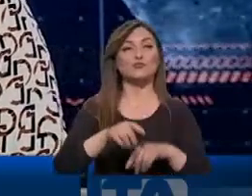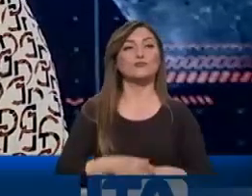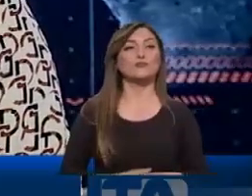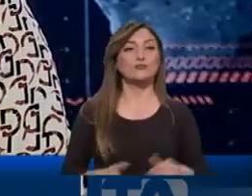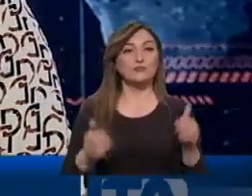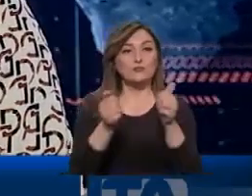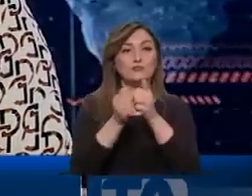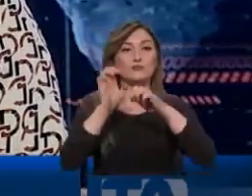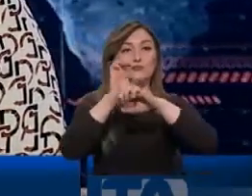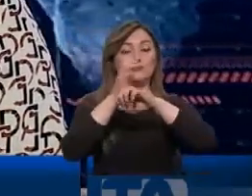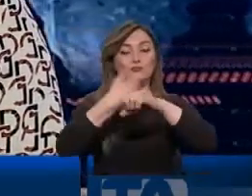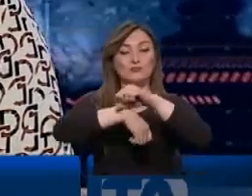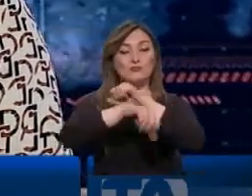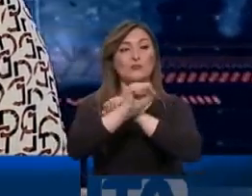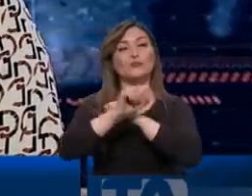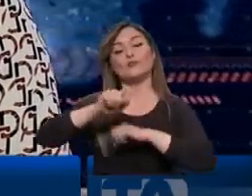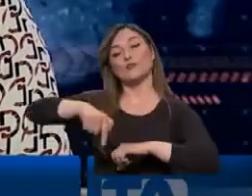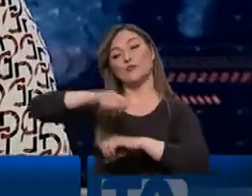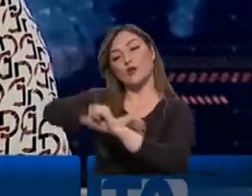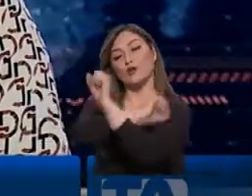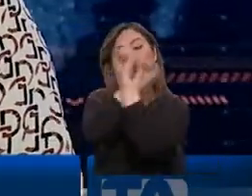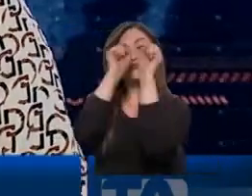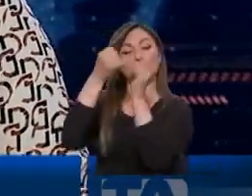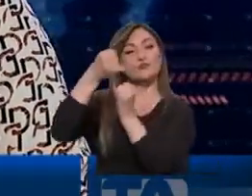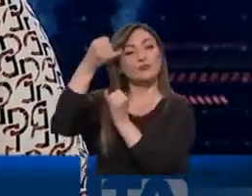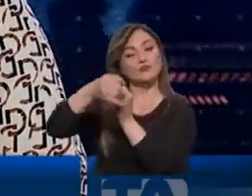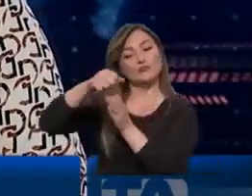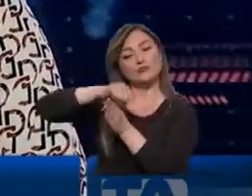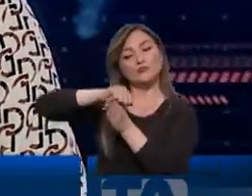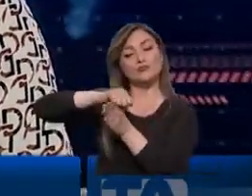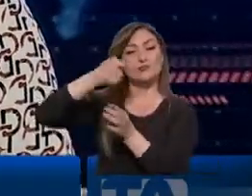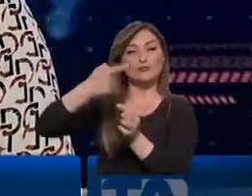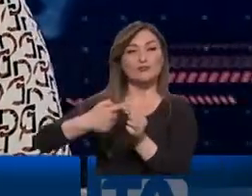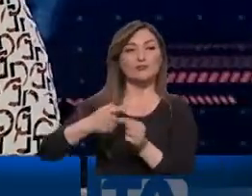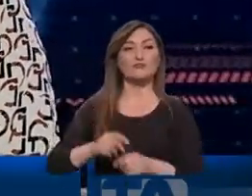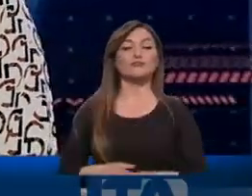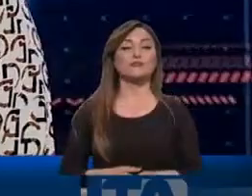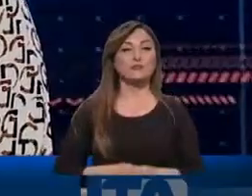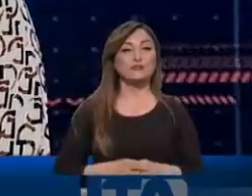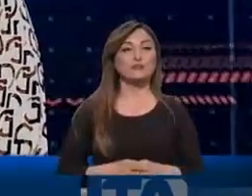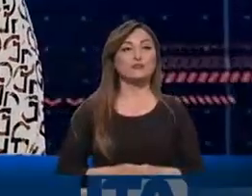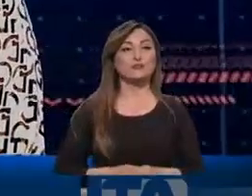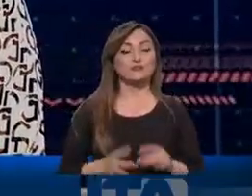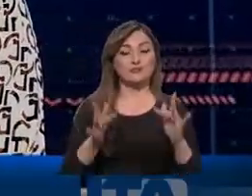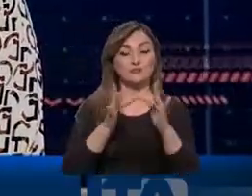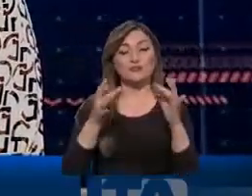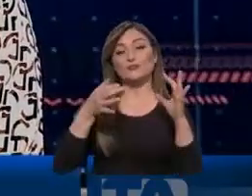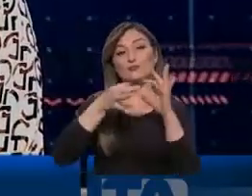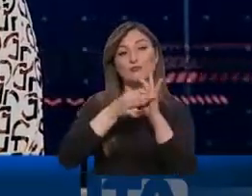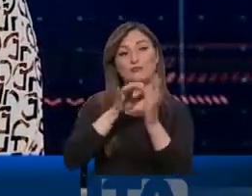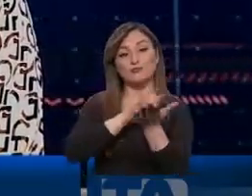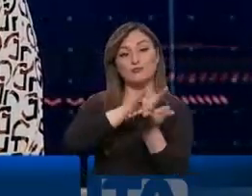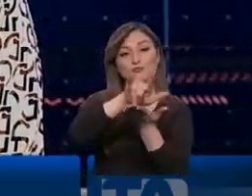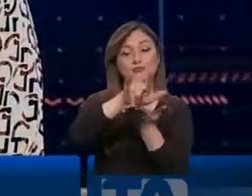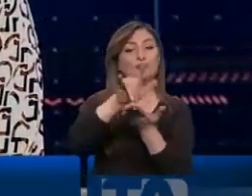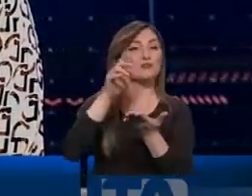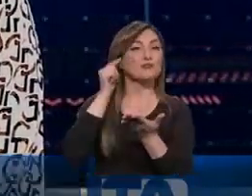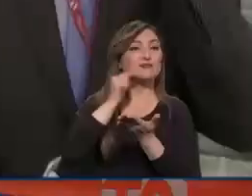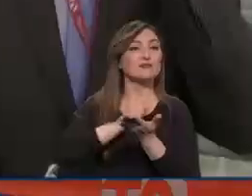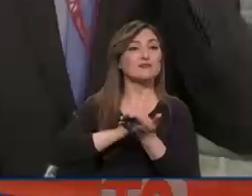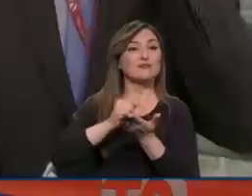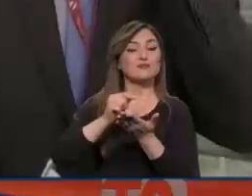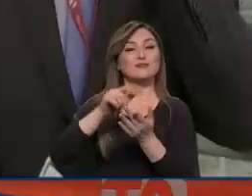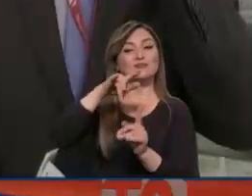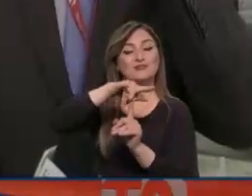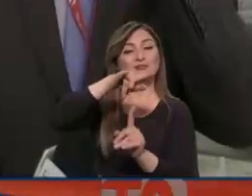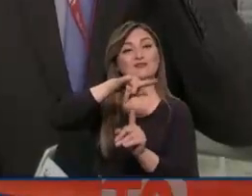selección ecuatoriana de fútbol realizó esta mañana la última práctica en Quito. De inmediato nos trasladamos hasta el aeropuerto Mariscal Sucre para que Pablo